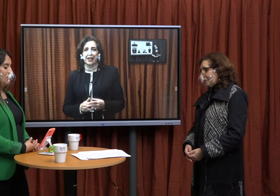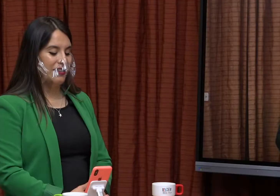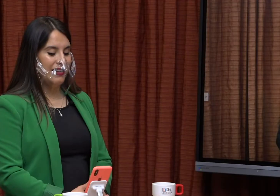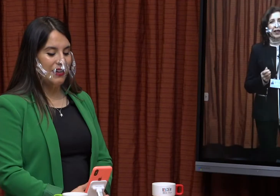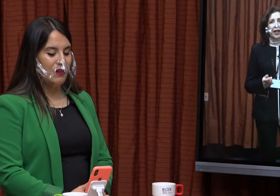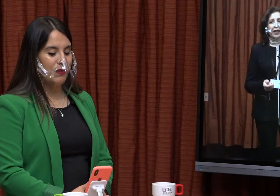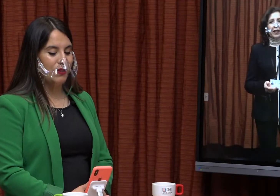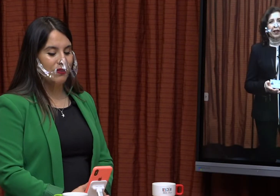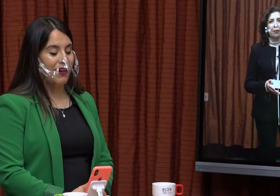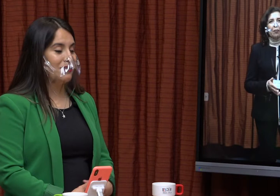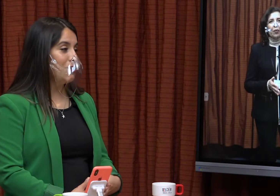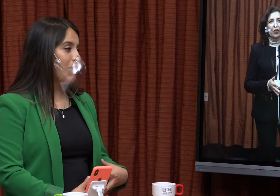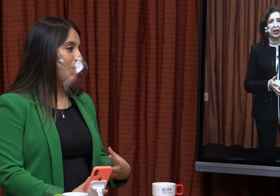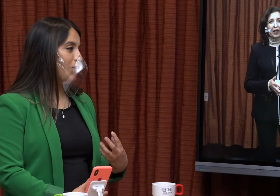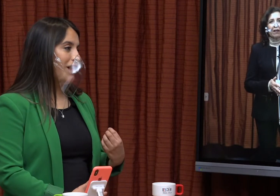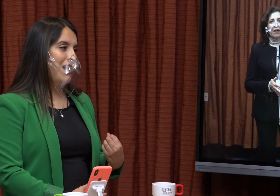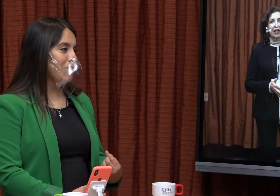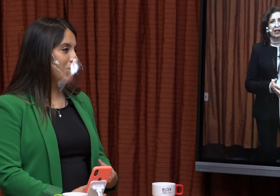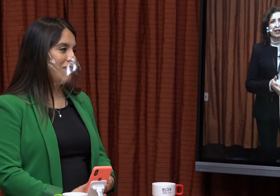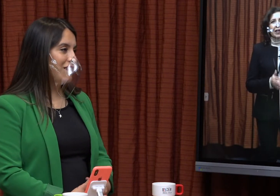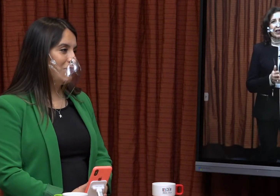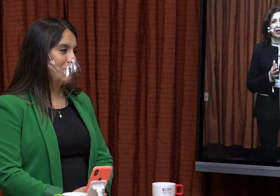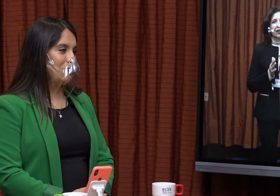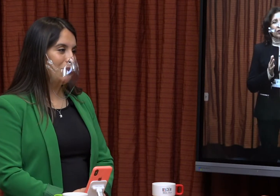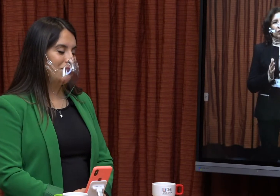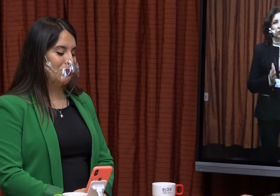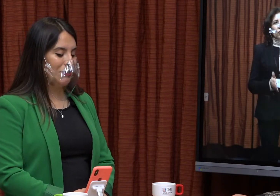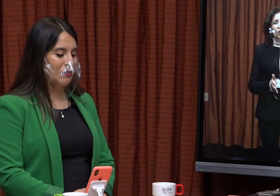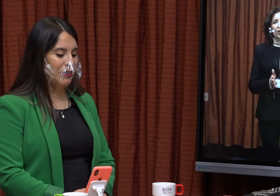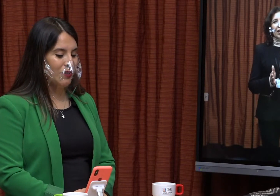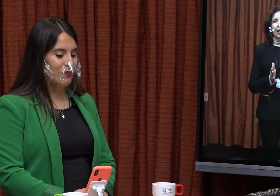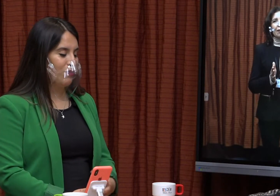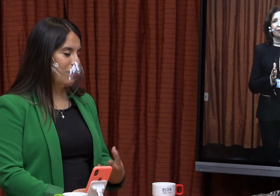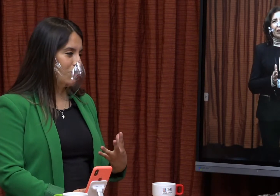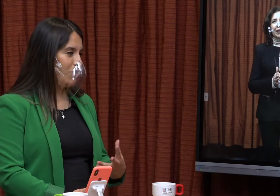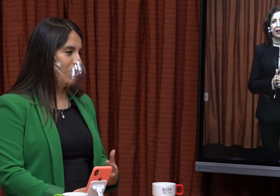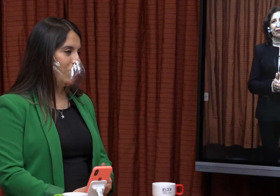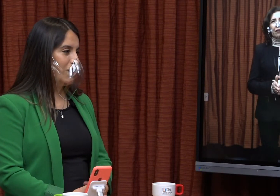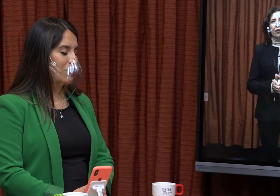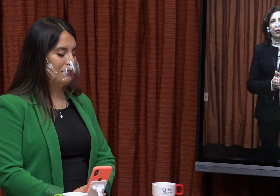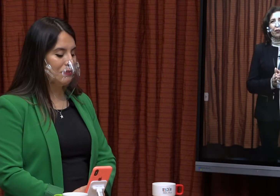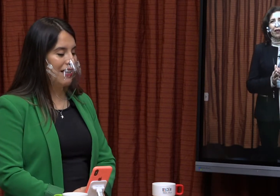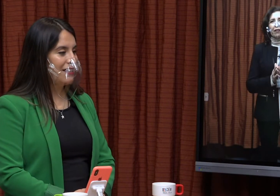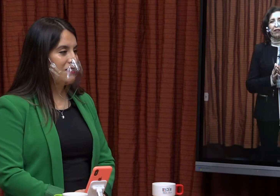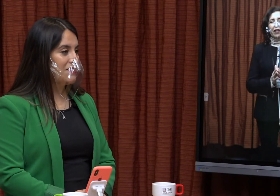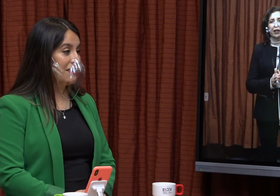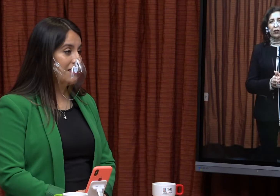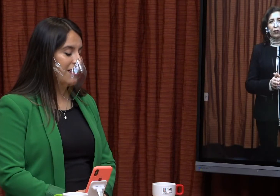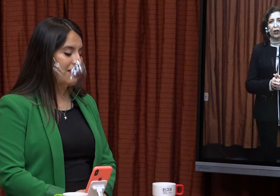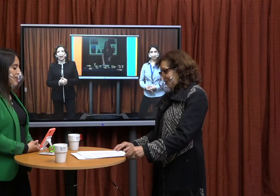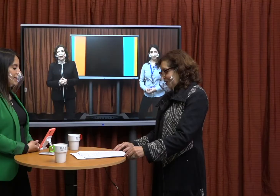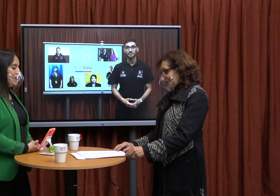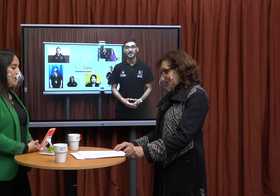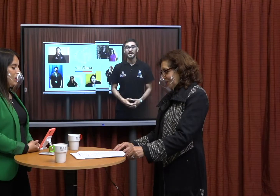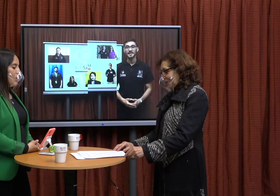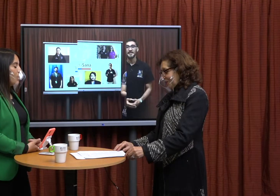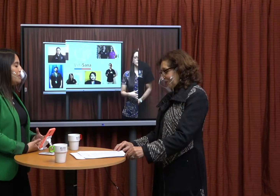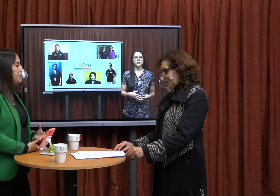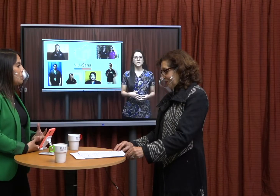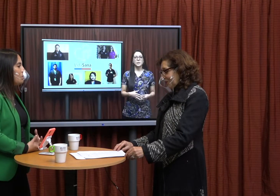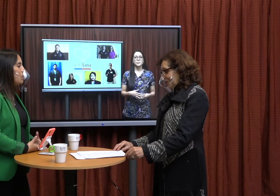Perfecto. Bueno, ha sido un arduo trabajo durante todo este periodo sobre todo ahora con el tema de la crisis sanitaria.